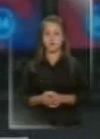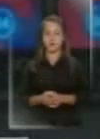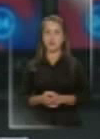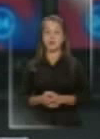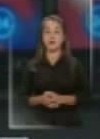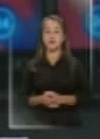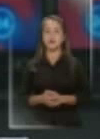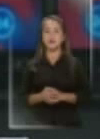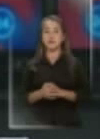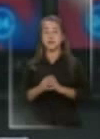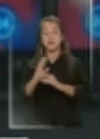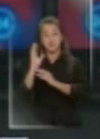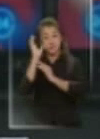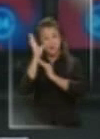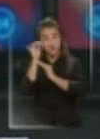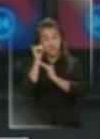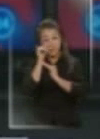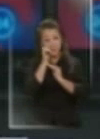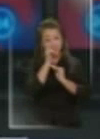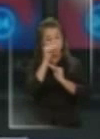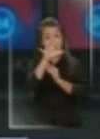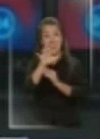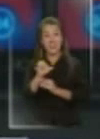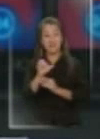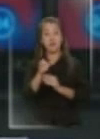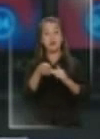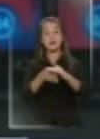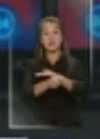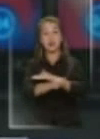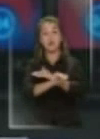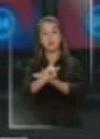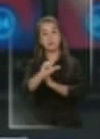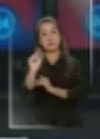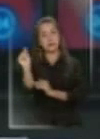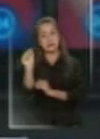Las cámaras de seguridad los grabaron desde que entraron hasta que se fueron y en ningún momento se preocuparon.